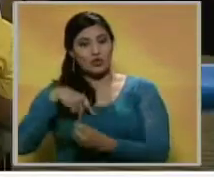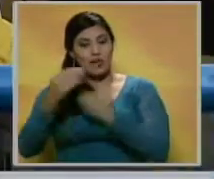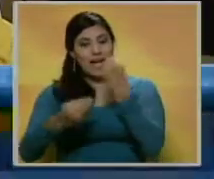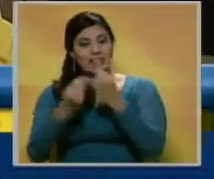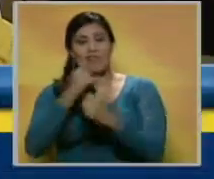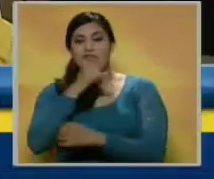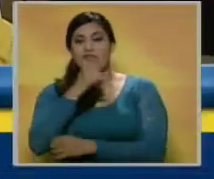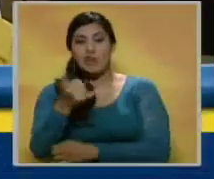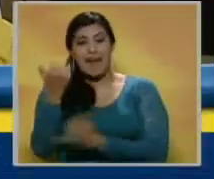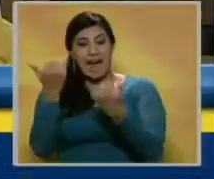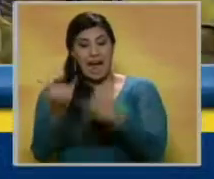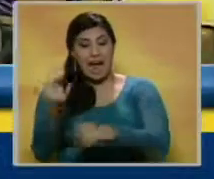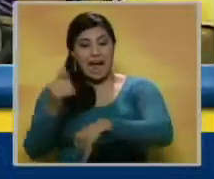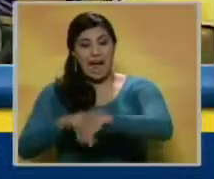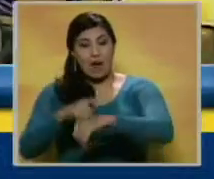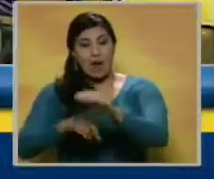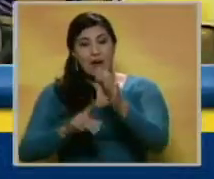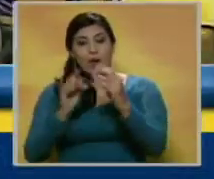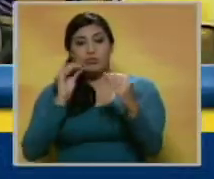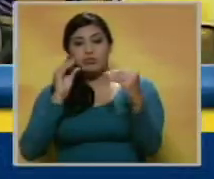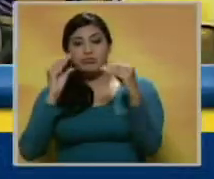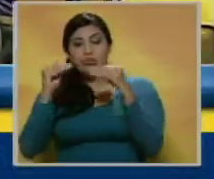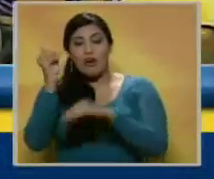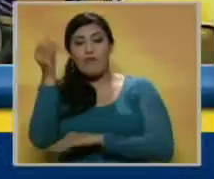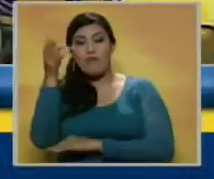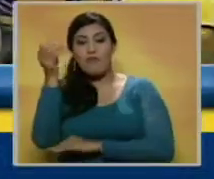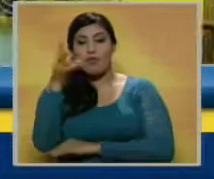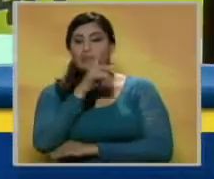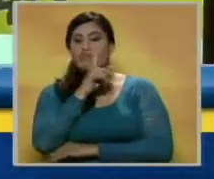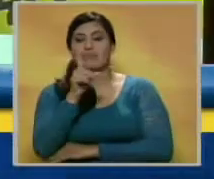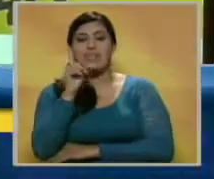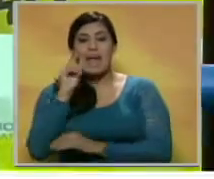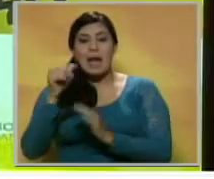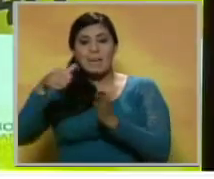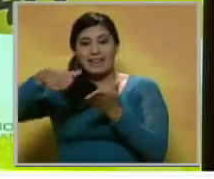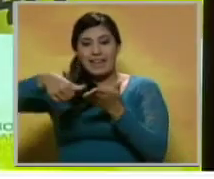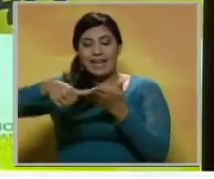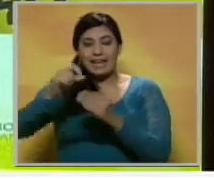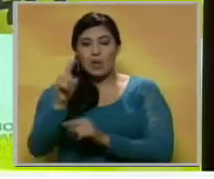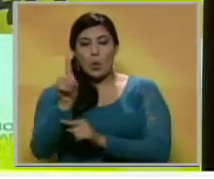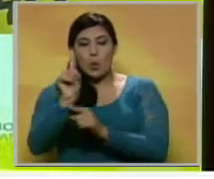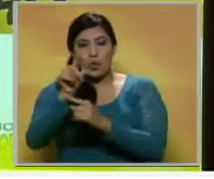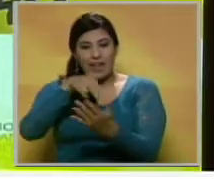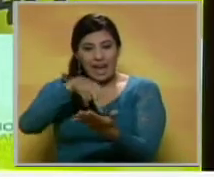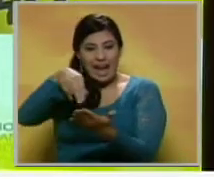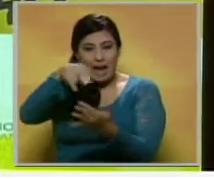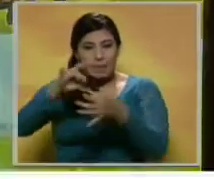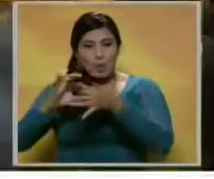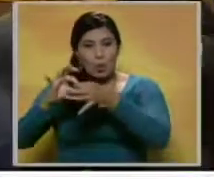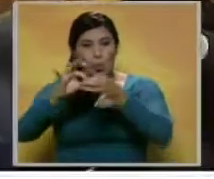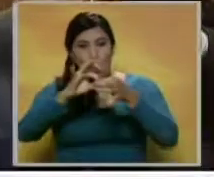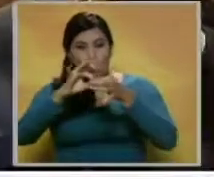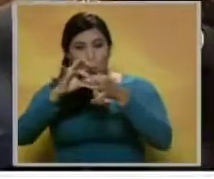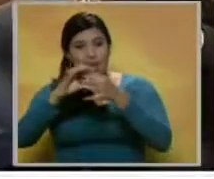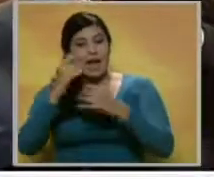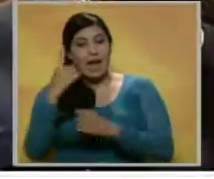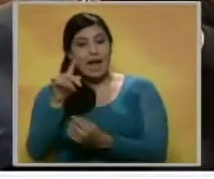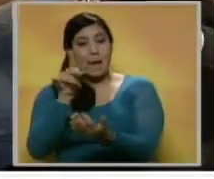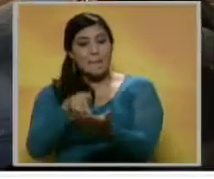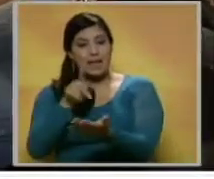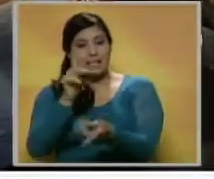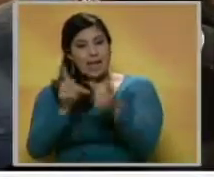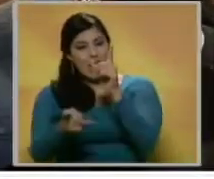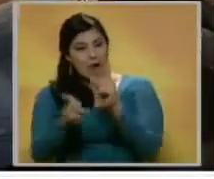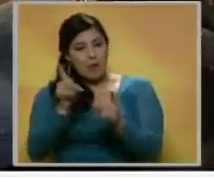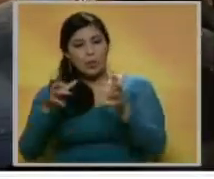para informarles que a esta hora se está desarrollando este foro llamado Tarjeta Única, el Camino de la Unidad, en el cual participan